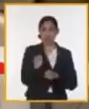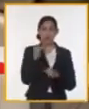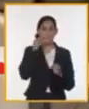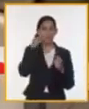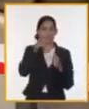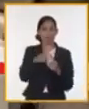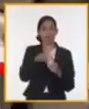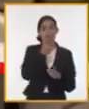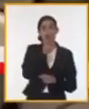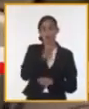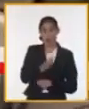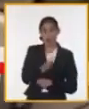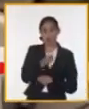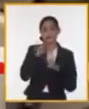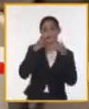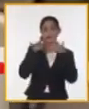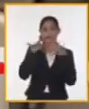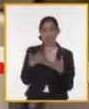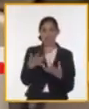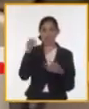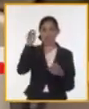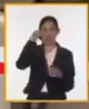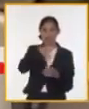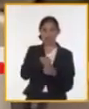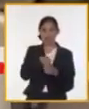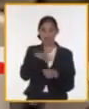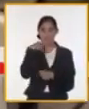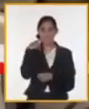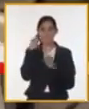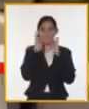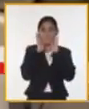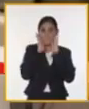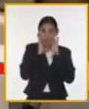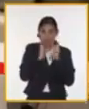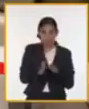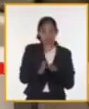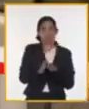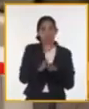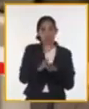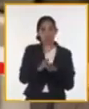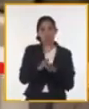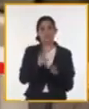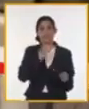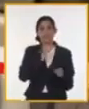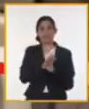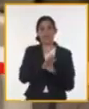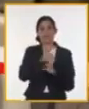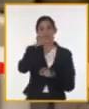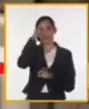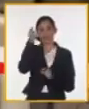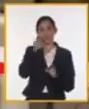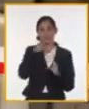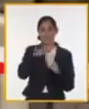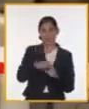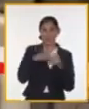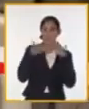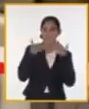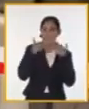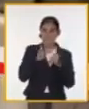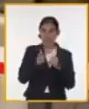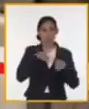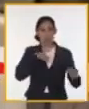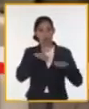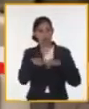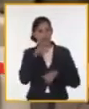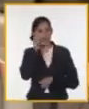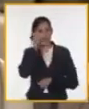entren a la organización, sobre todo de cara al entrenamiento que tenemos en septiembre, sean jóvenes con una mayor preparación, sobre todo con firmeza ideológica